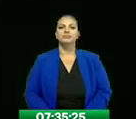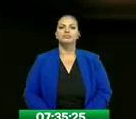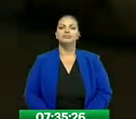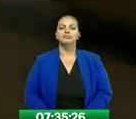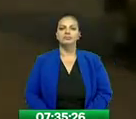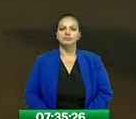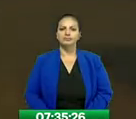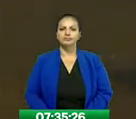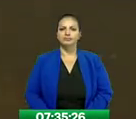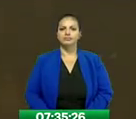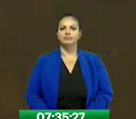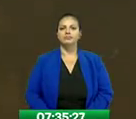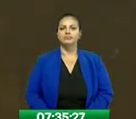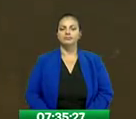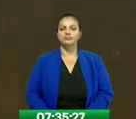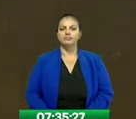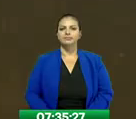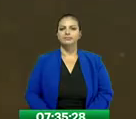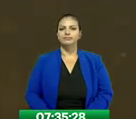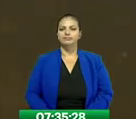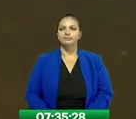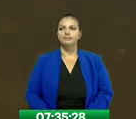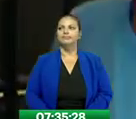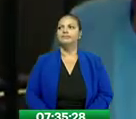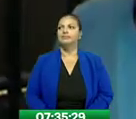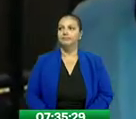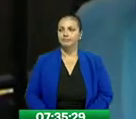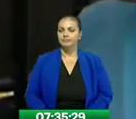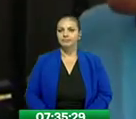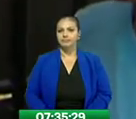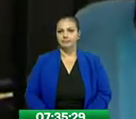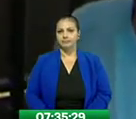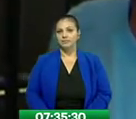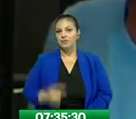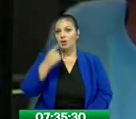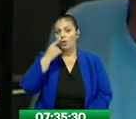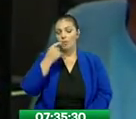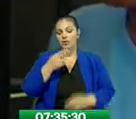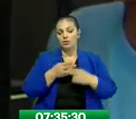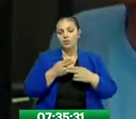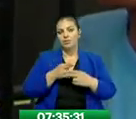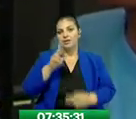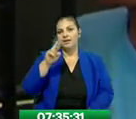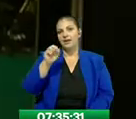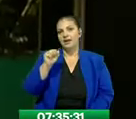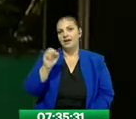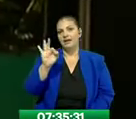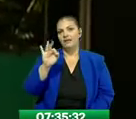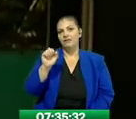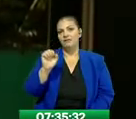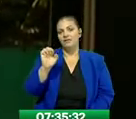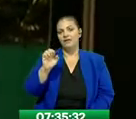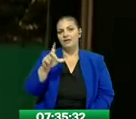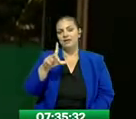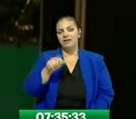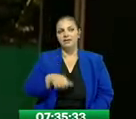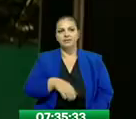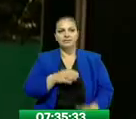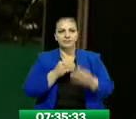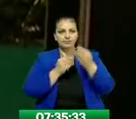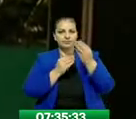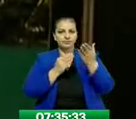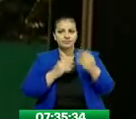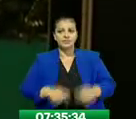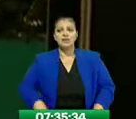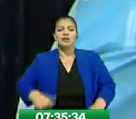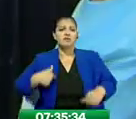En el lugar existe preocupación entre los vecinos. Don Rafael Flores habita hace más de 20 años en Huangala. Con el robo